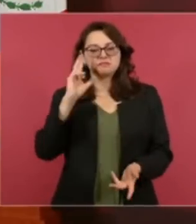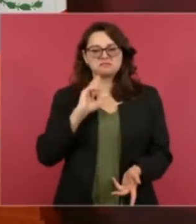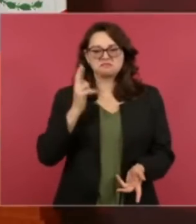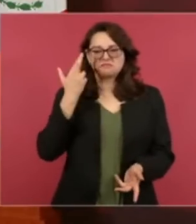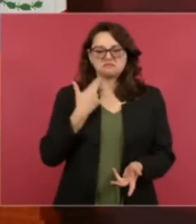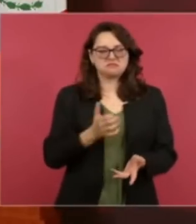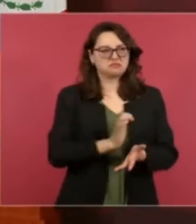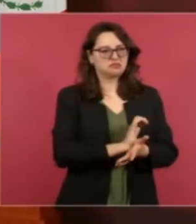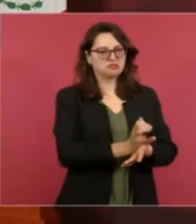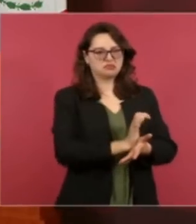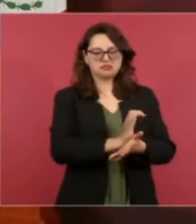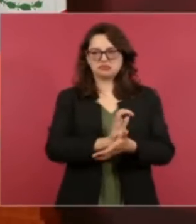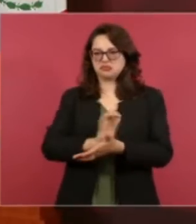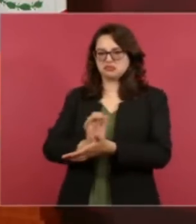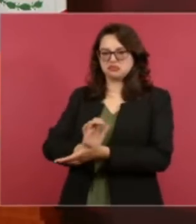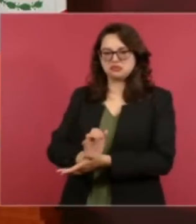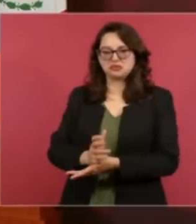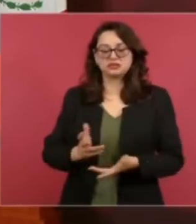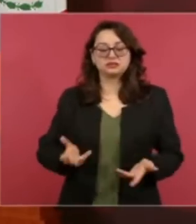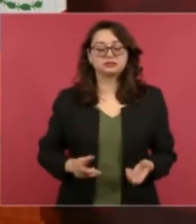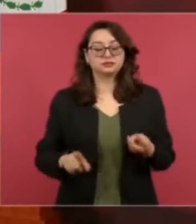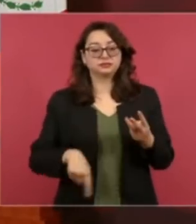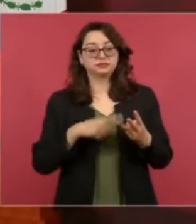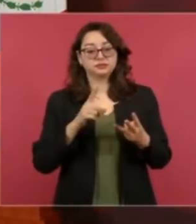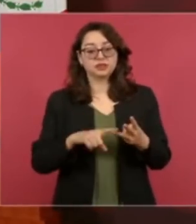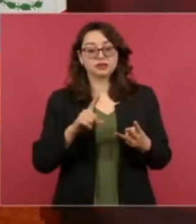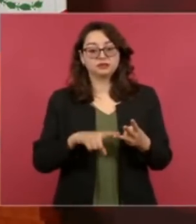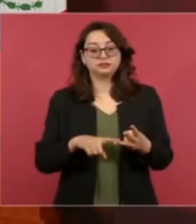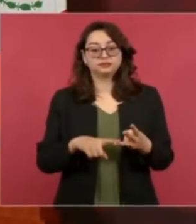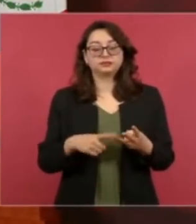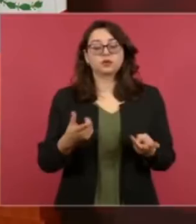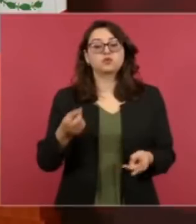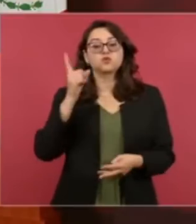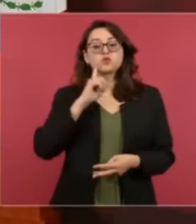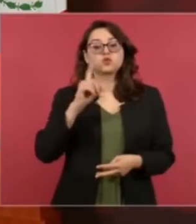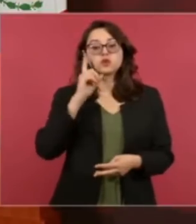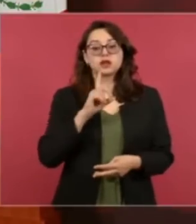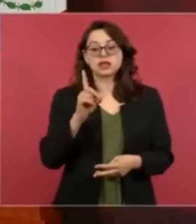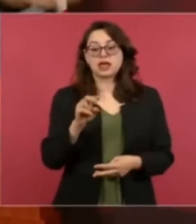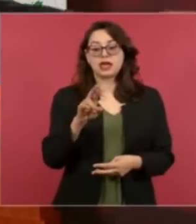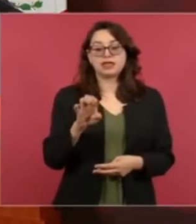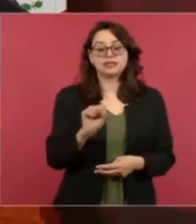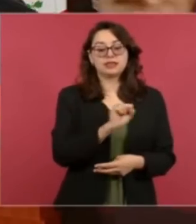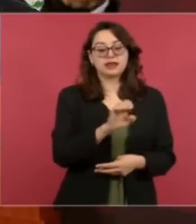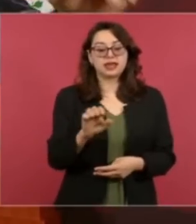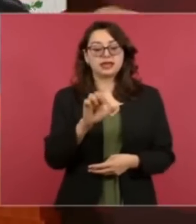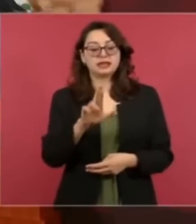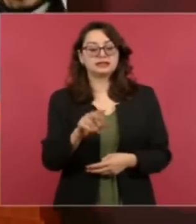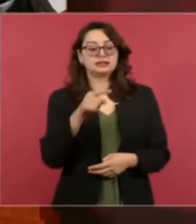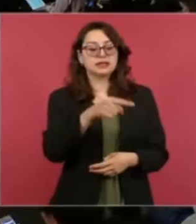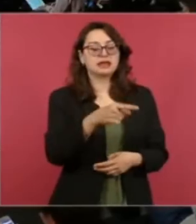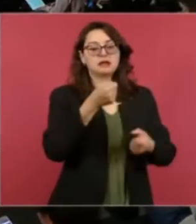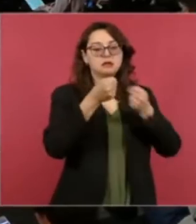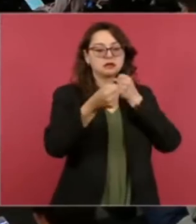racistas, o lo que hablábamos ayer de la señora Dresser, que le dice a la maestra